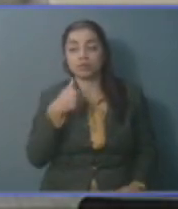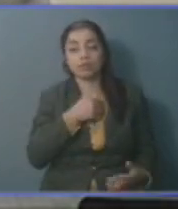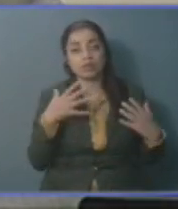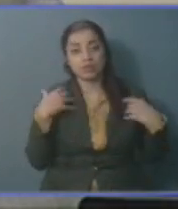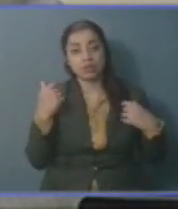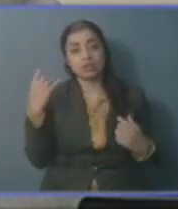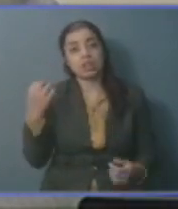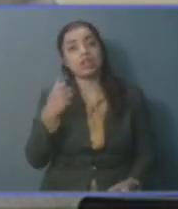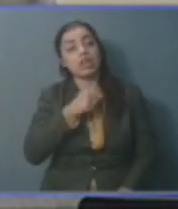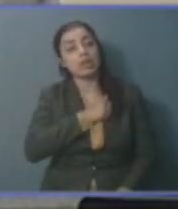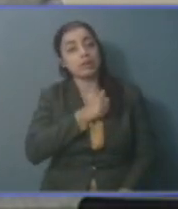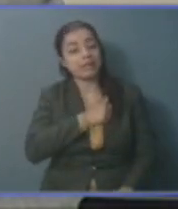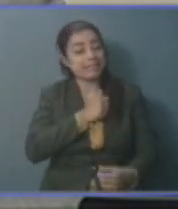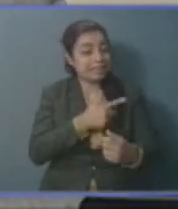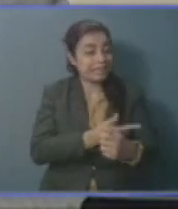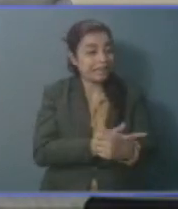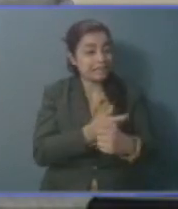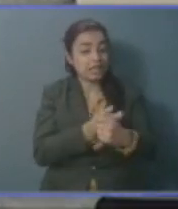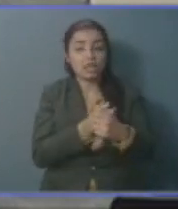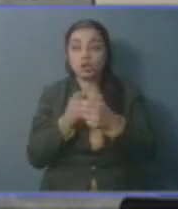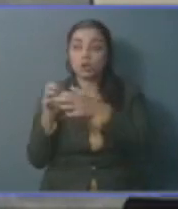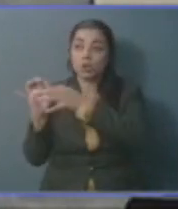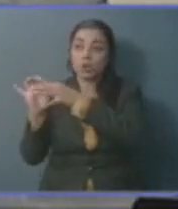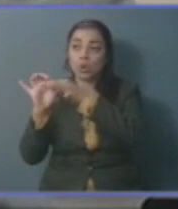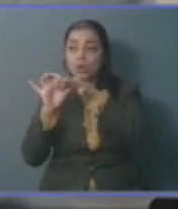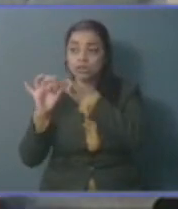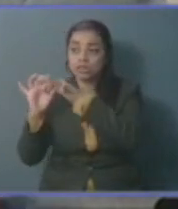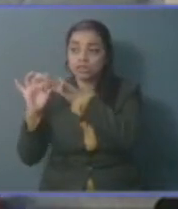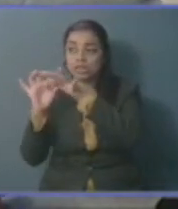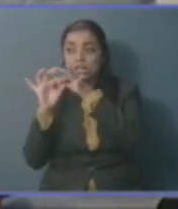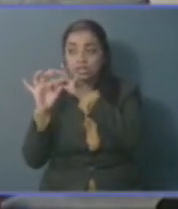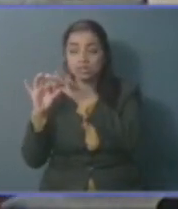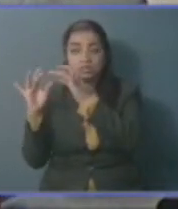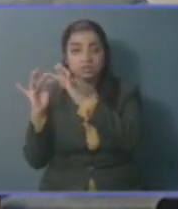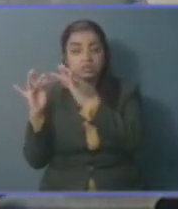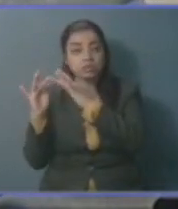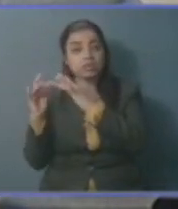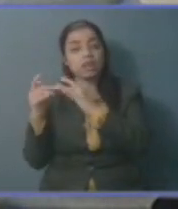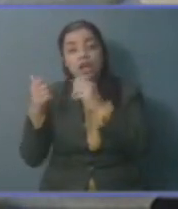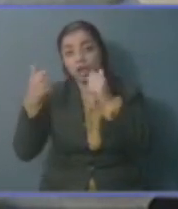responsable, más que de extraerlo, es coordinar o en este caso